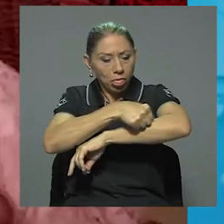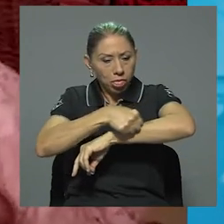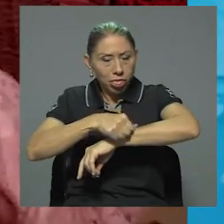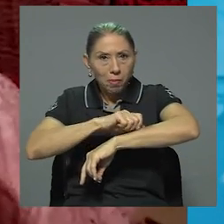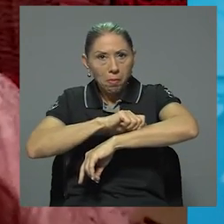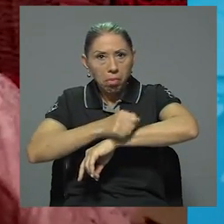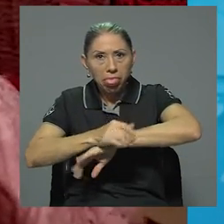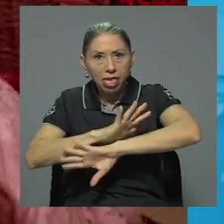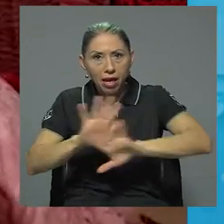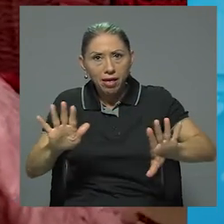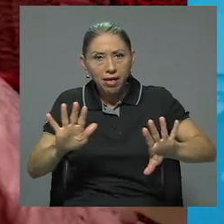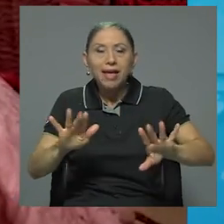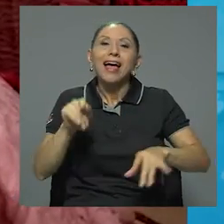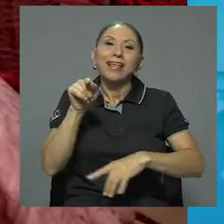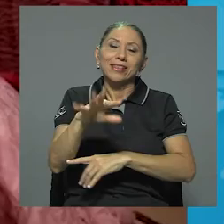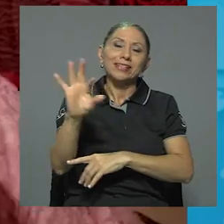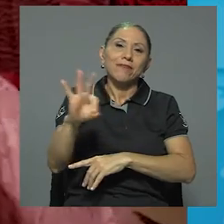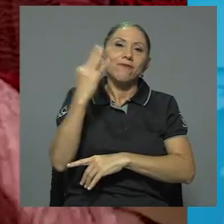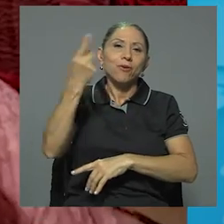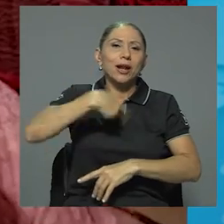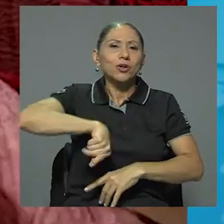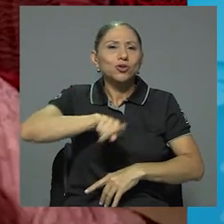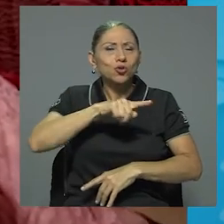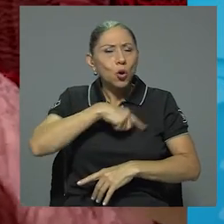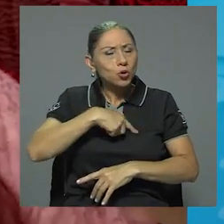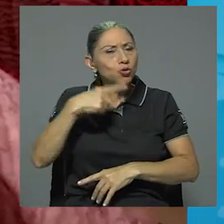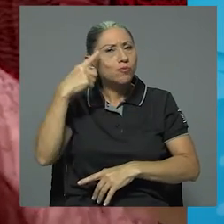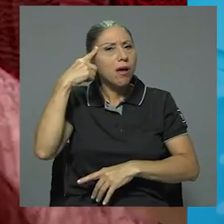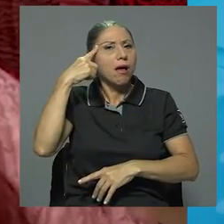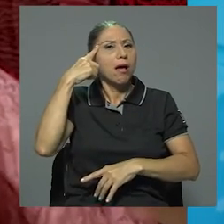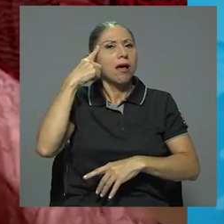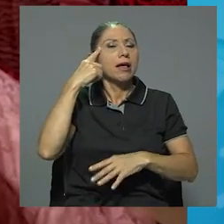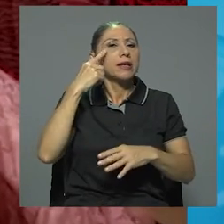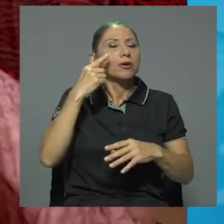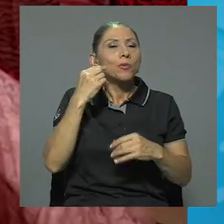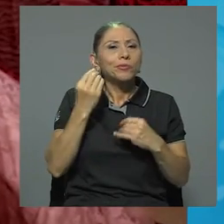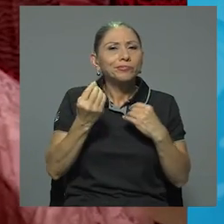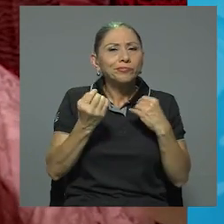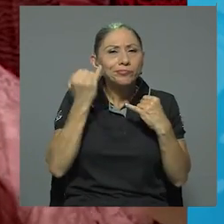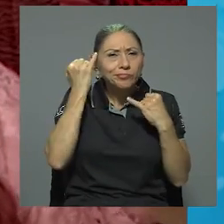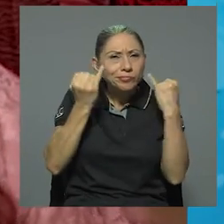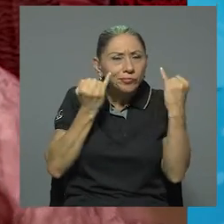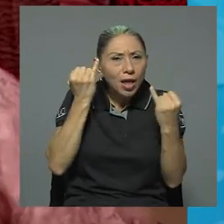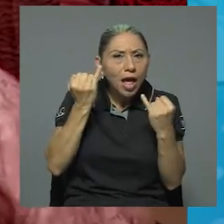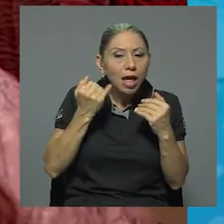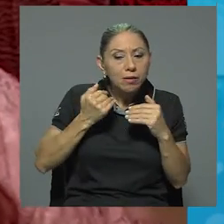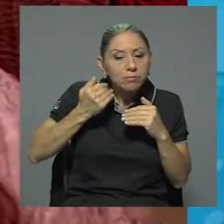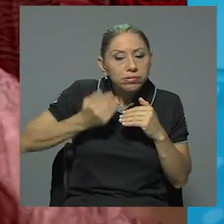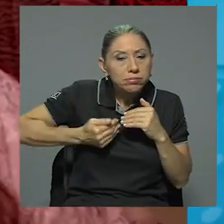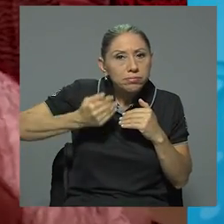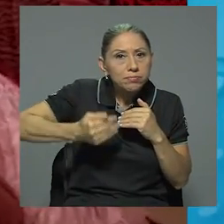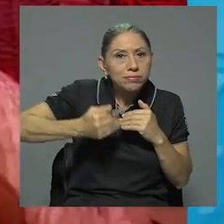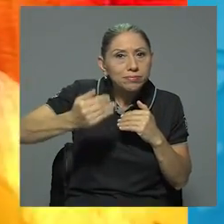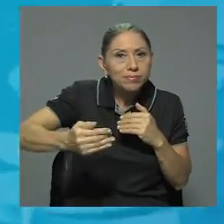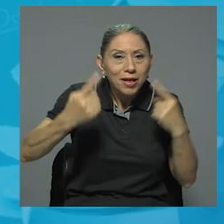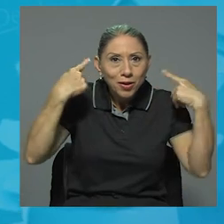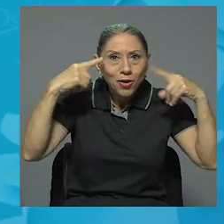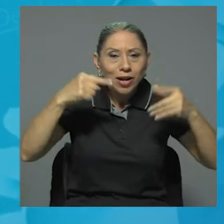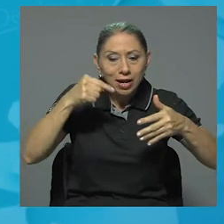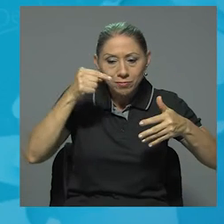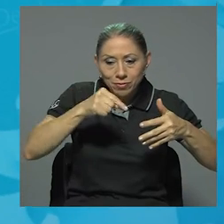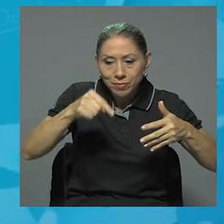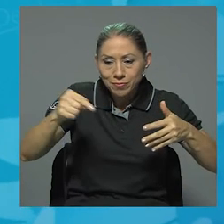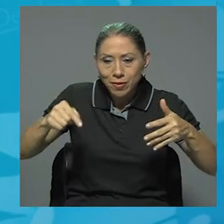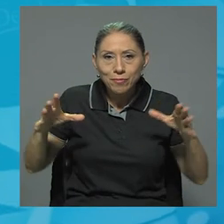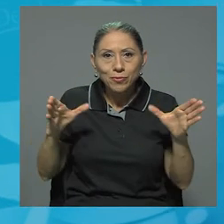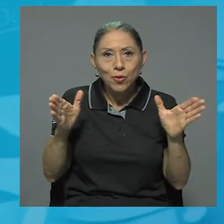solo paso. De esta forma fue que fuimos desarrollando los componentes en más de un paso hasta llegar a un kit, que es lo que